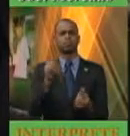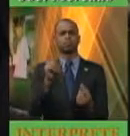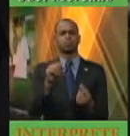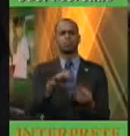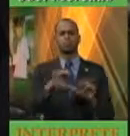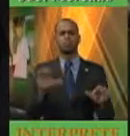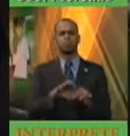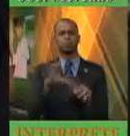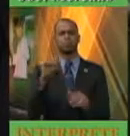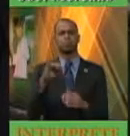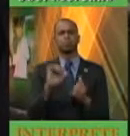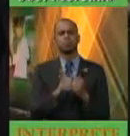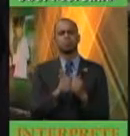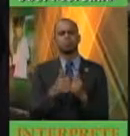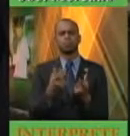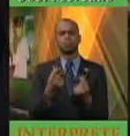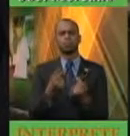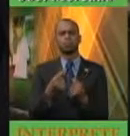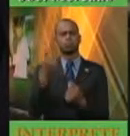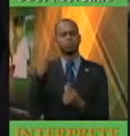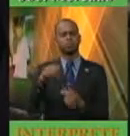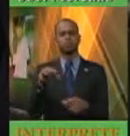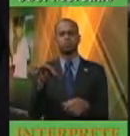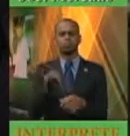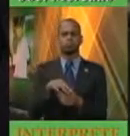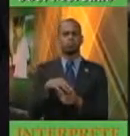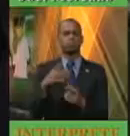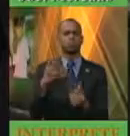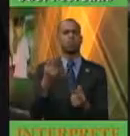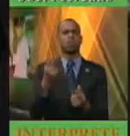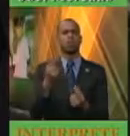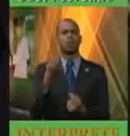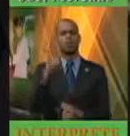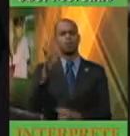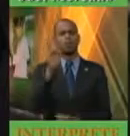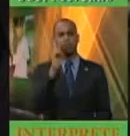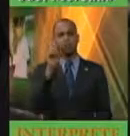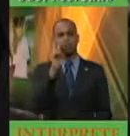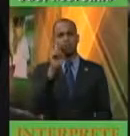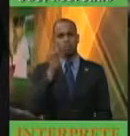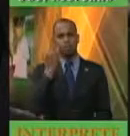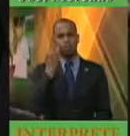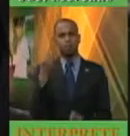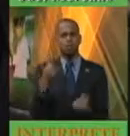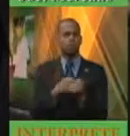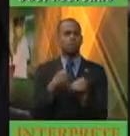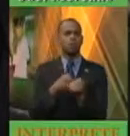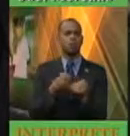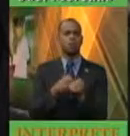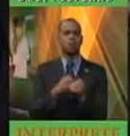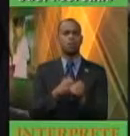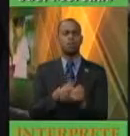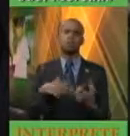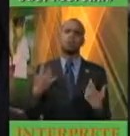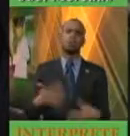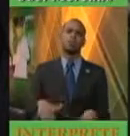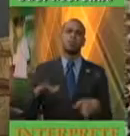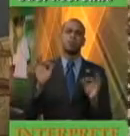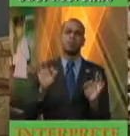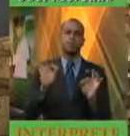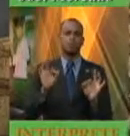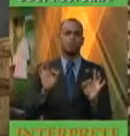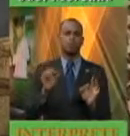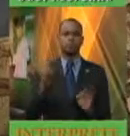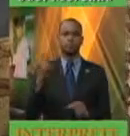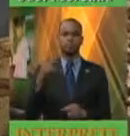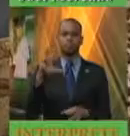hacer eso? Faltando par de días para las elecciones. Nosotros, no, vamos a ver si recibimos el apoyo. Y mire, la verdad que fue, ahí